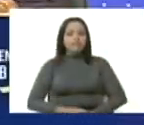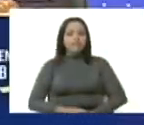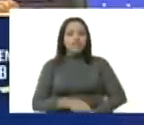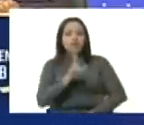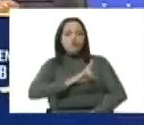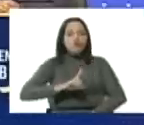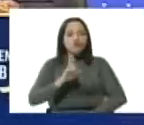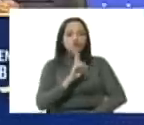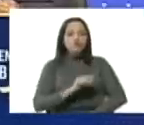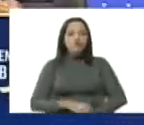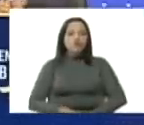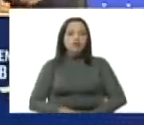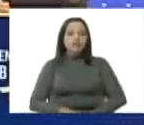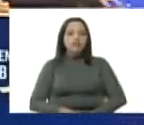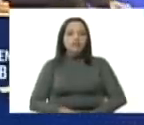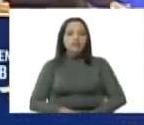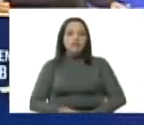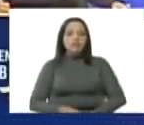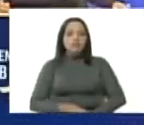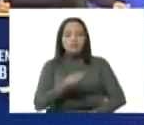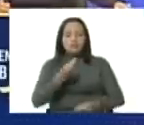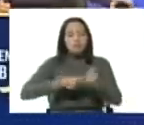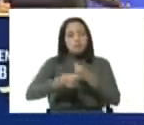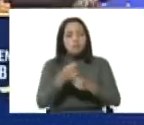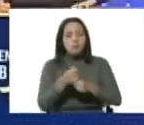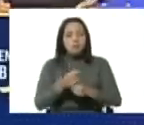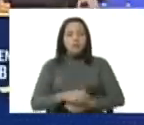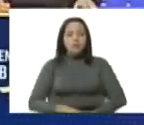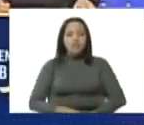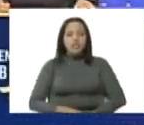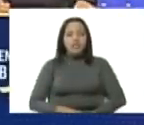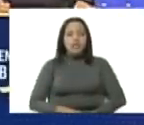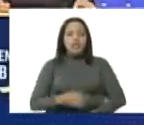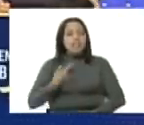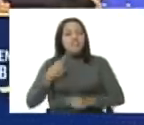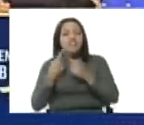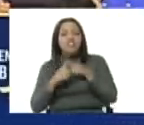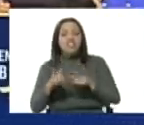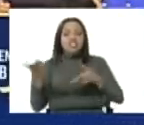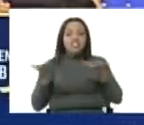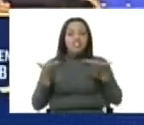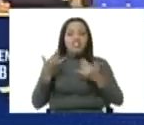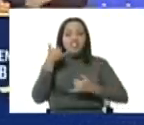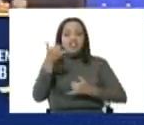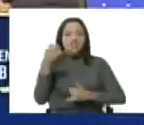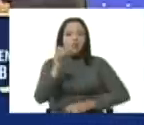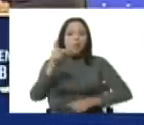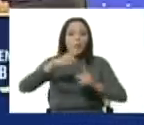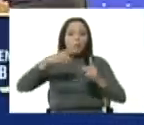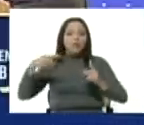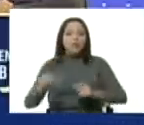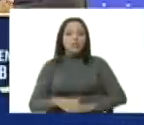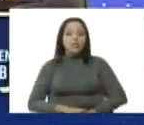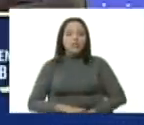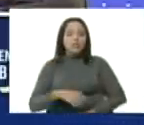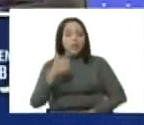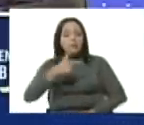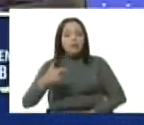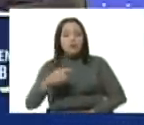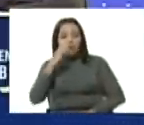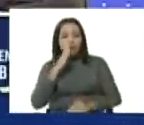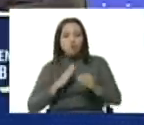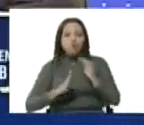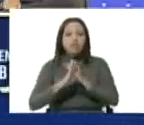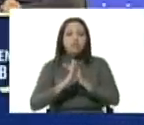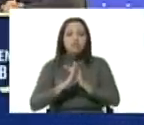utiliza para generar riqueza es distinto al servicio telefónico o eléctrico del humilde, del barrio,